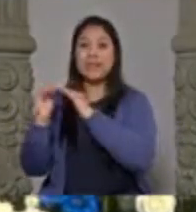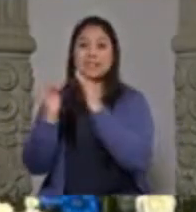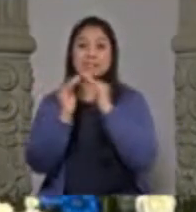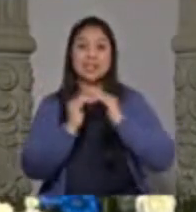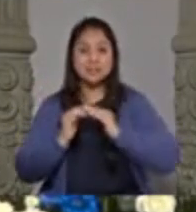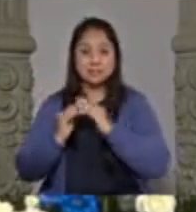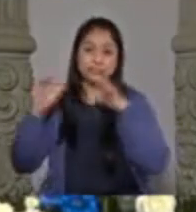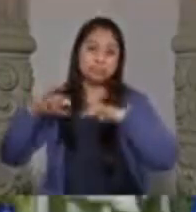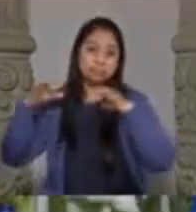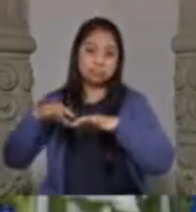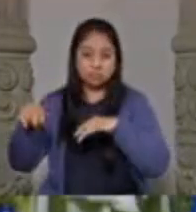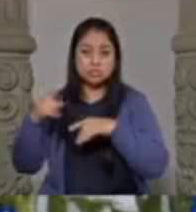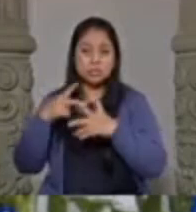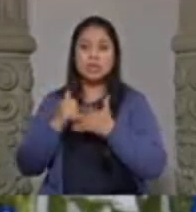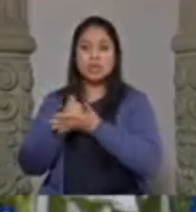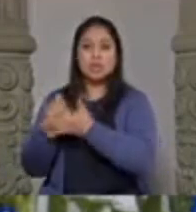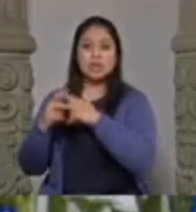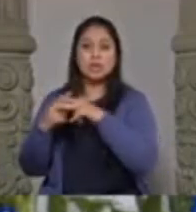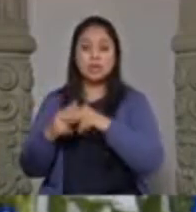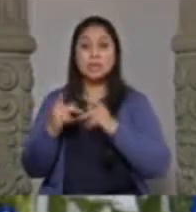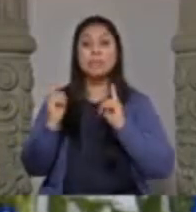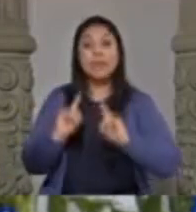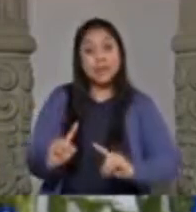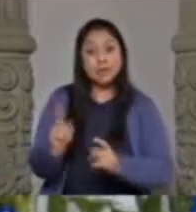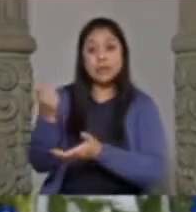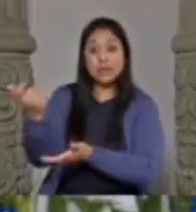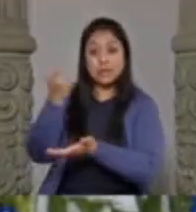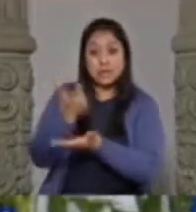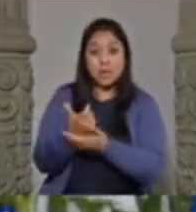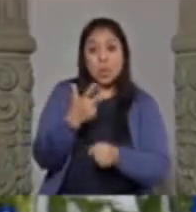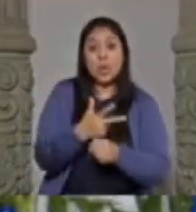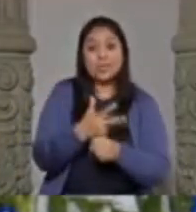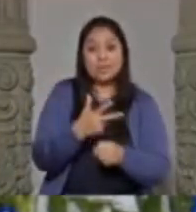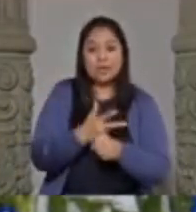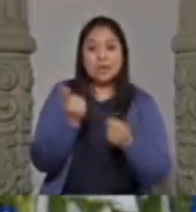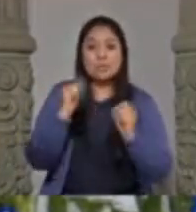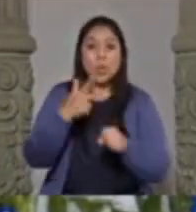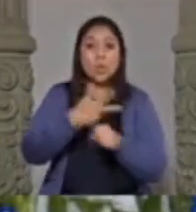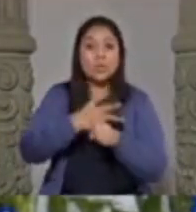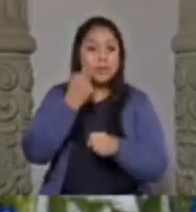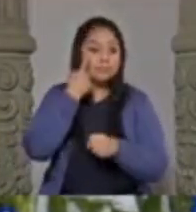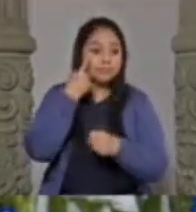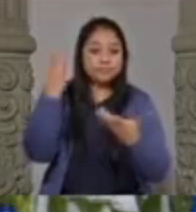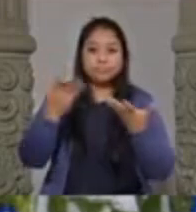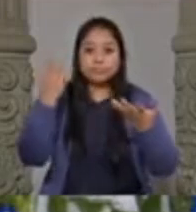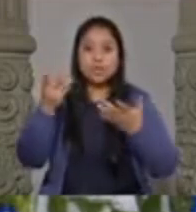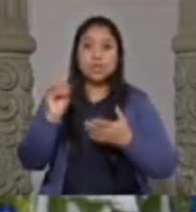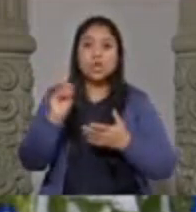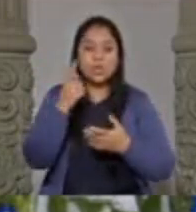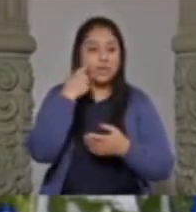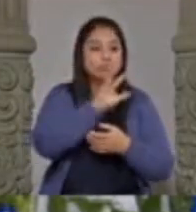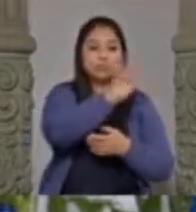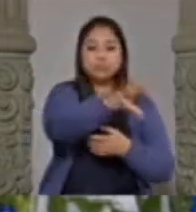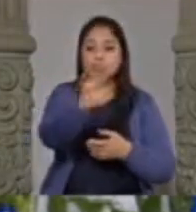tropicales. Pero el dinero se lo dan a Guatemala, pero Guatemala tiene que ver dónde lo va a usar y dice, ok, hay que usarlo en el